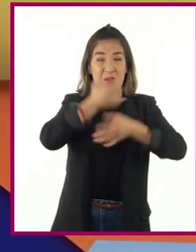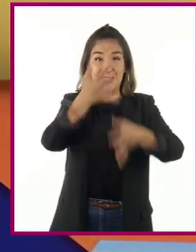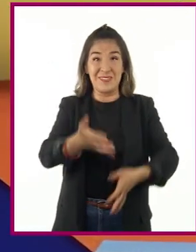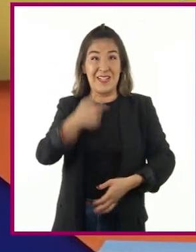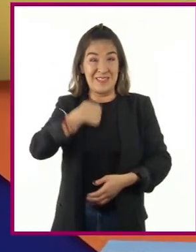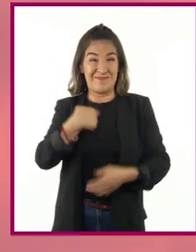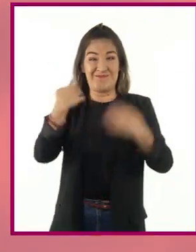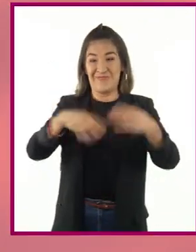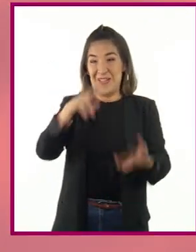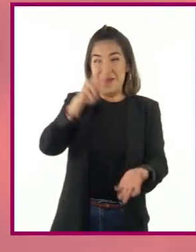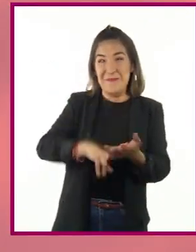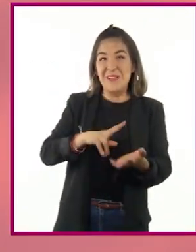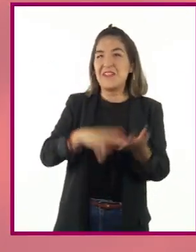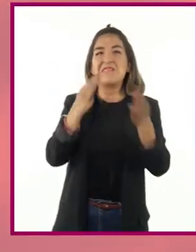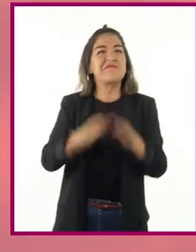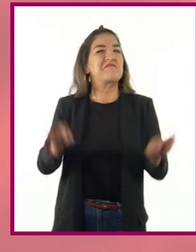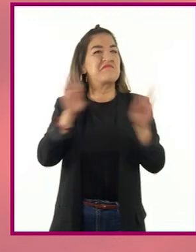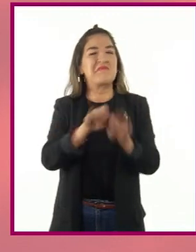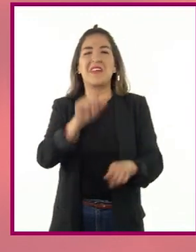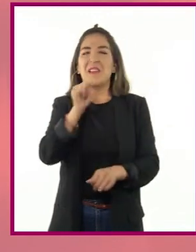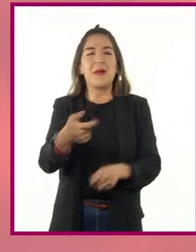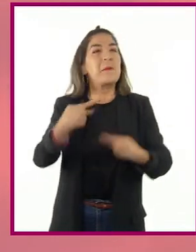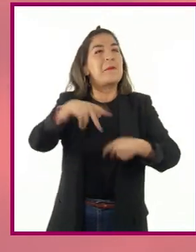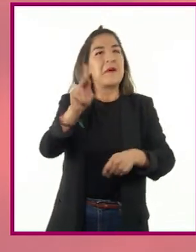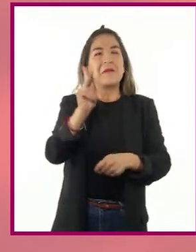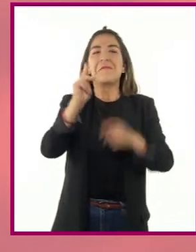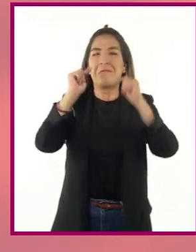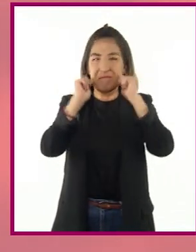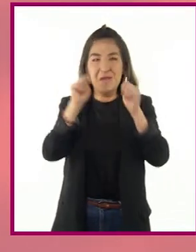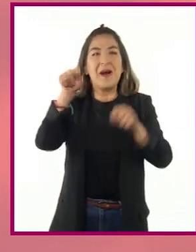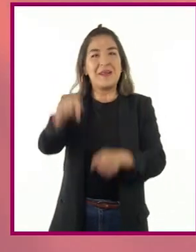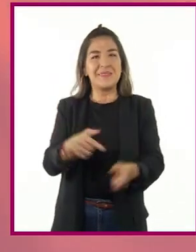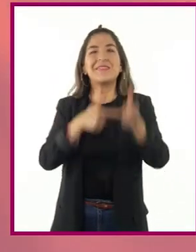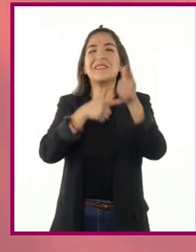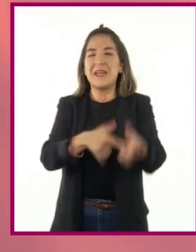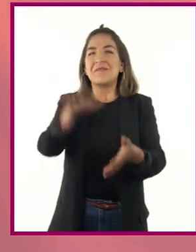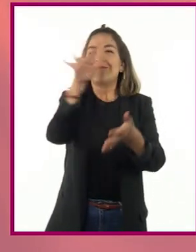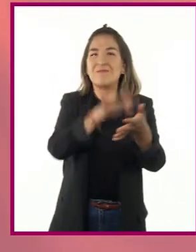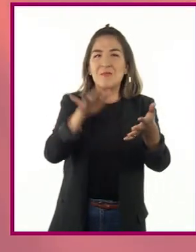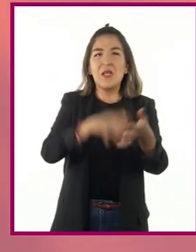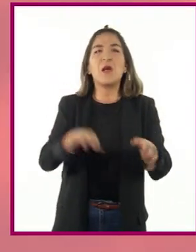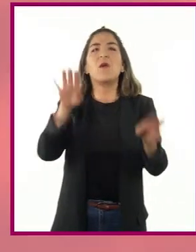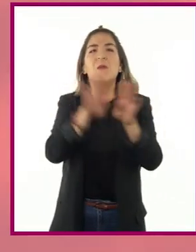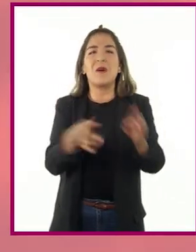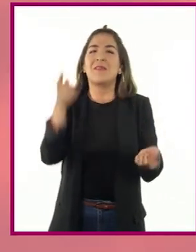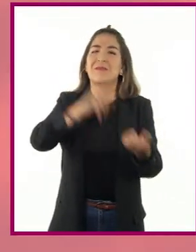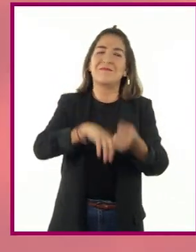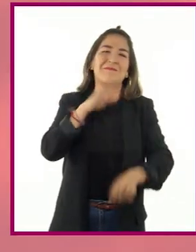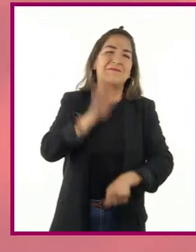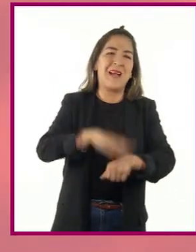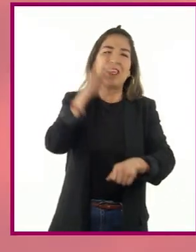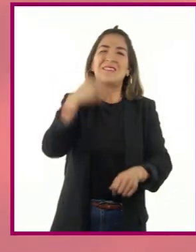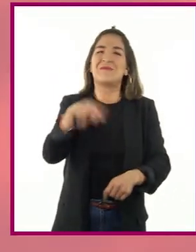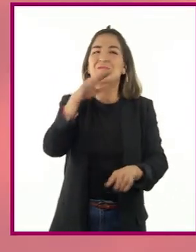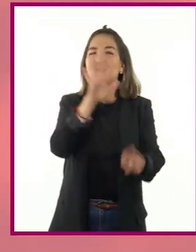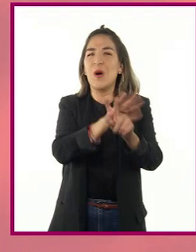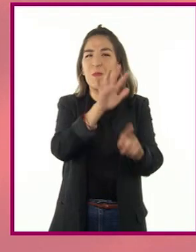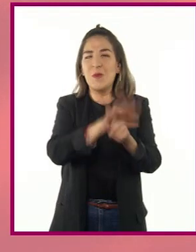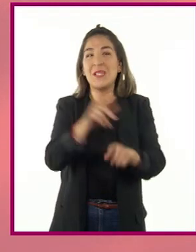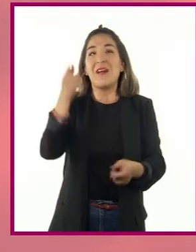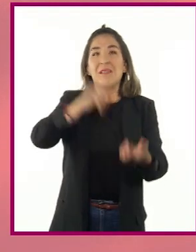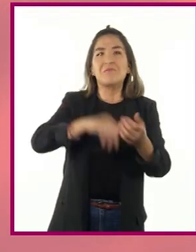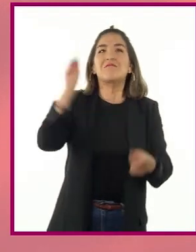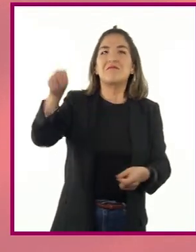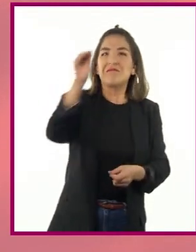de gran valor. Y sin embargo, también por lo que ella misma nos cuenta, tuvieron tanto éxito que pudo viajar a